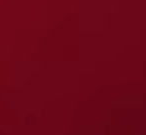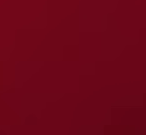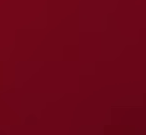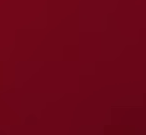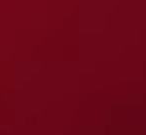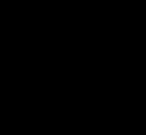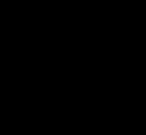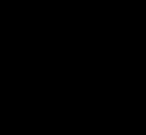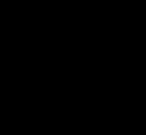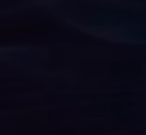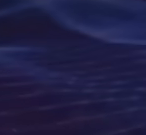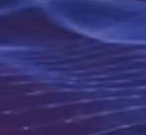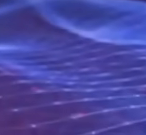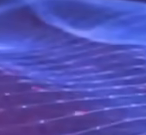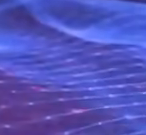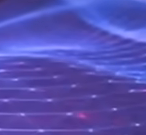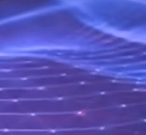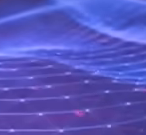precio, siempre.